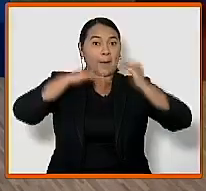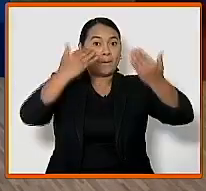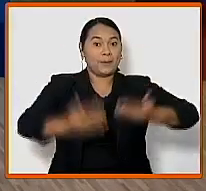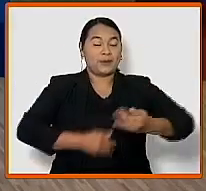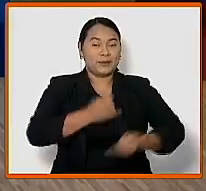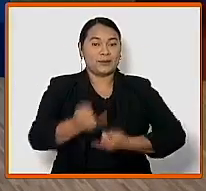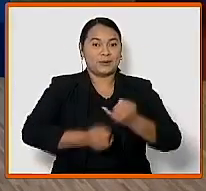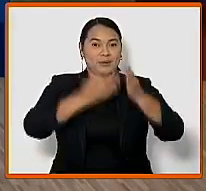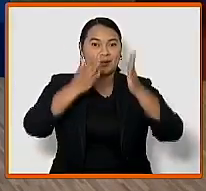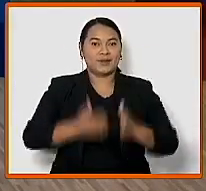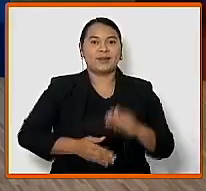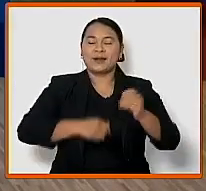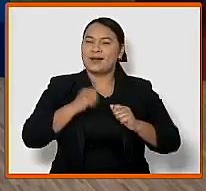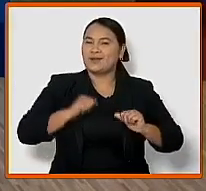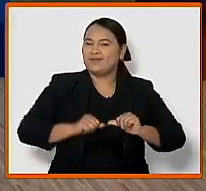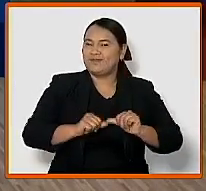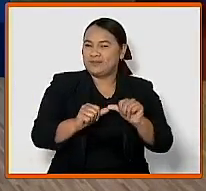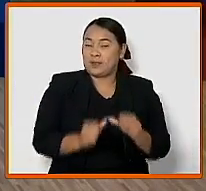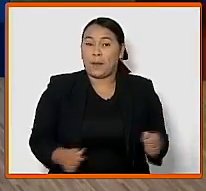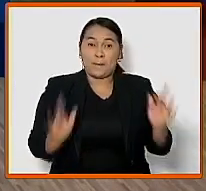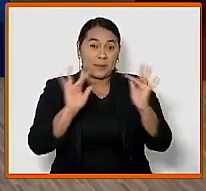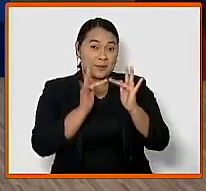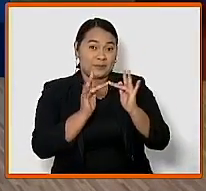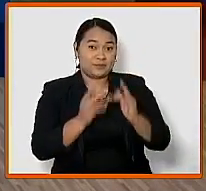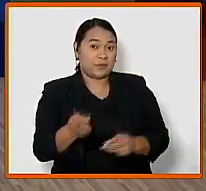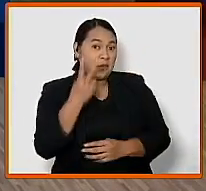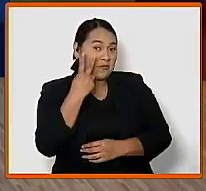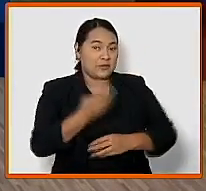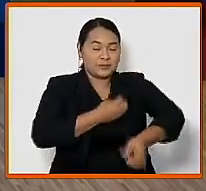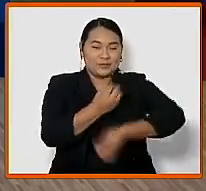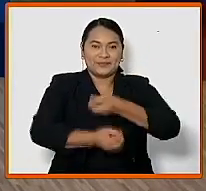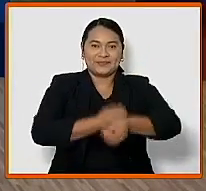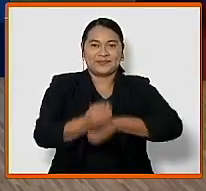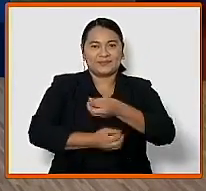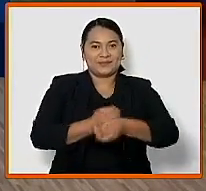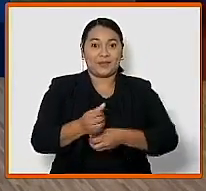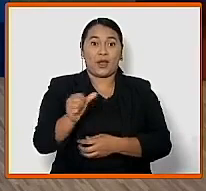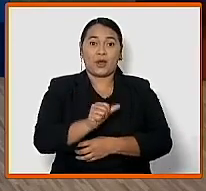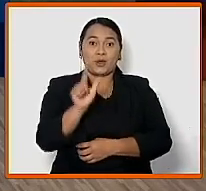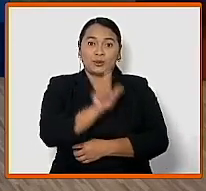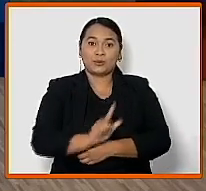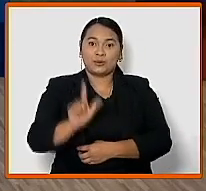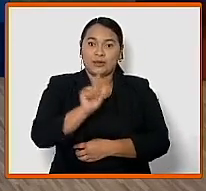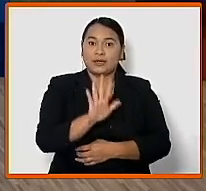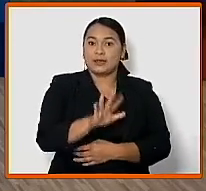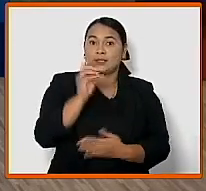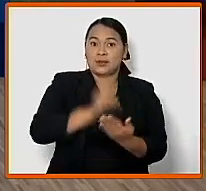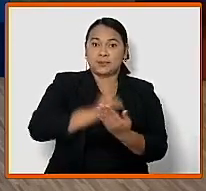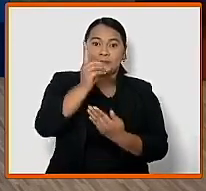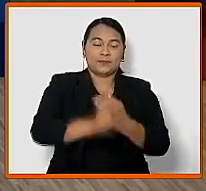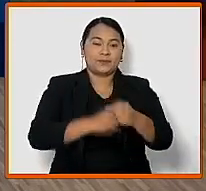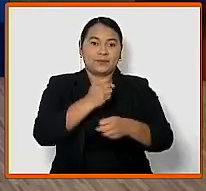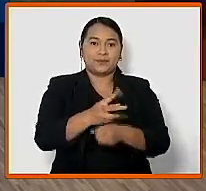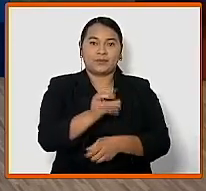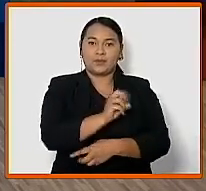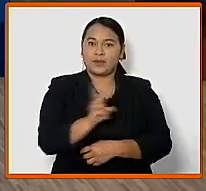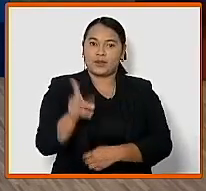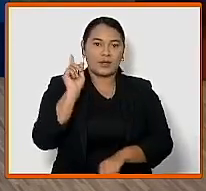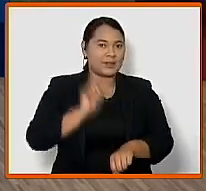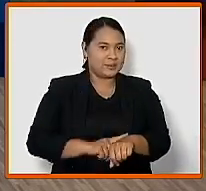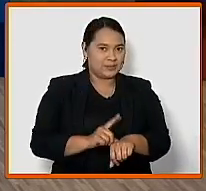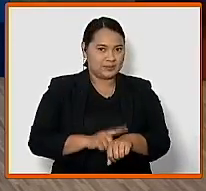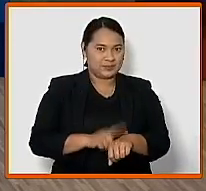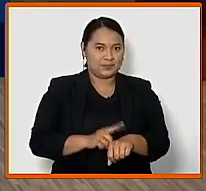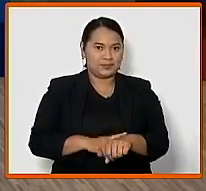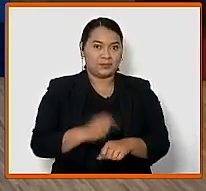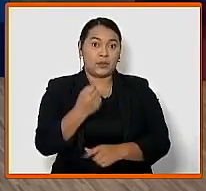Bienvenidos, queridos jugadores, que siempre están atentos y conectados a cada uno de nuestros sorteos hoy lunes 5 de diciembre del año 2022, cuando el